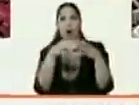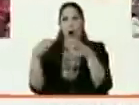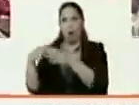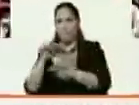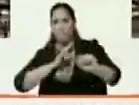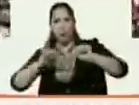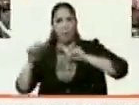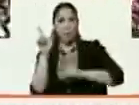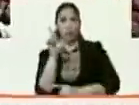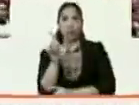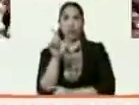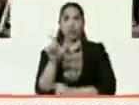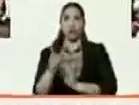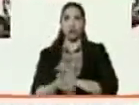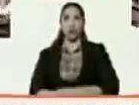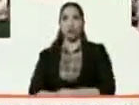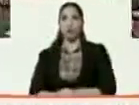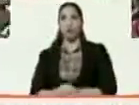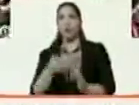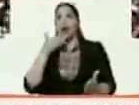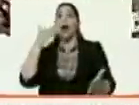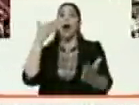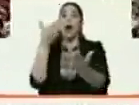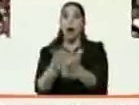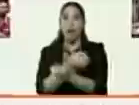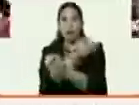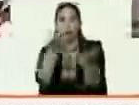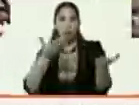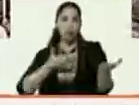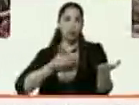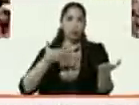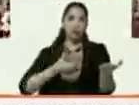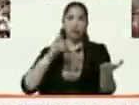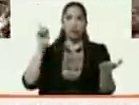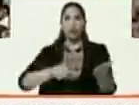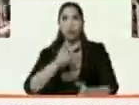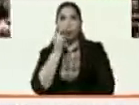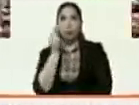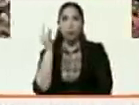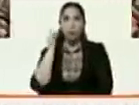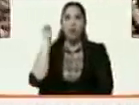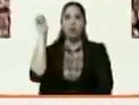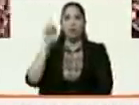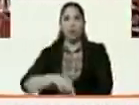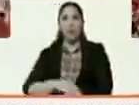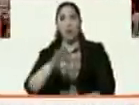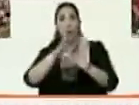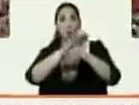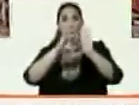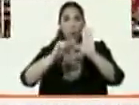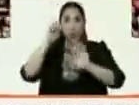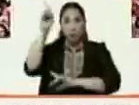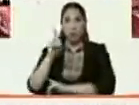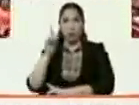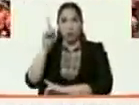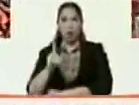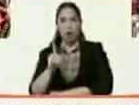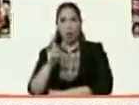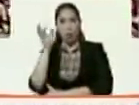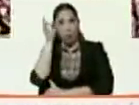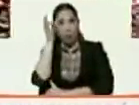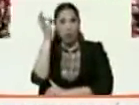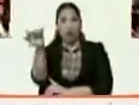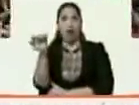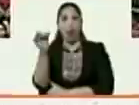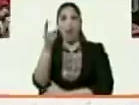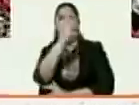Socialista Unido de Venezuela. Gracias a los alcaldes, a las alcaldesas, a los constituyentes, a los diputados, a los concejales, a